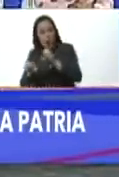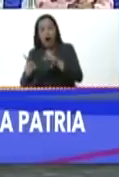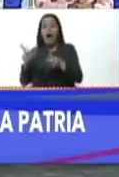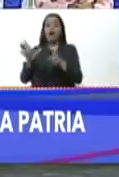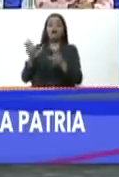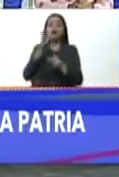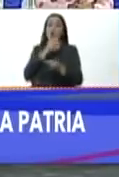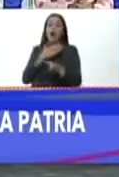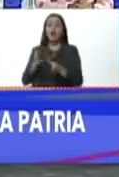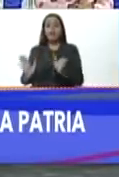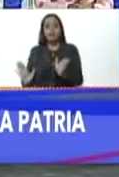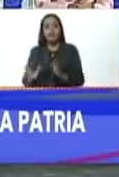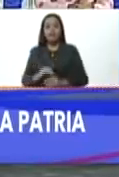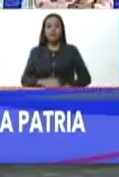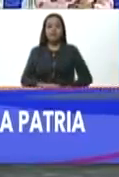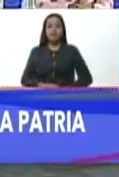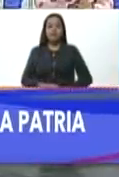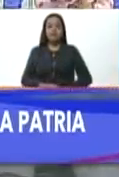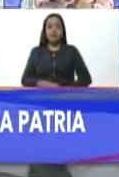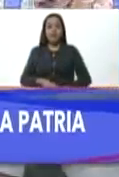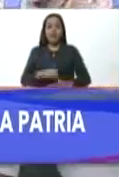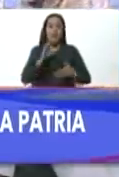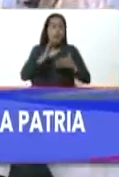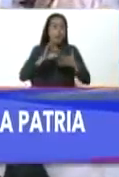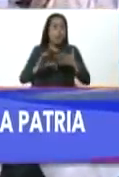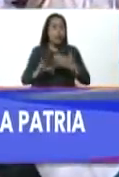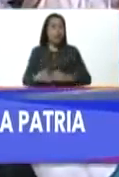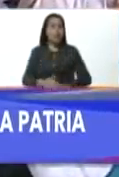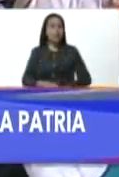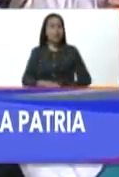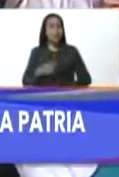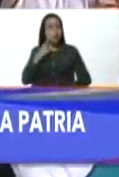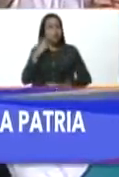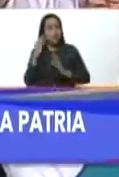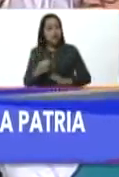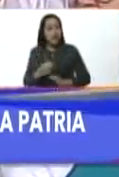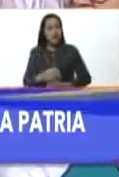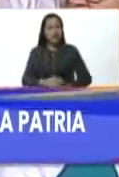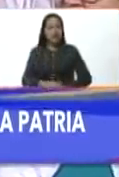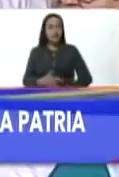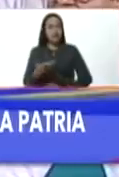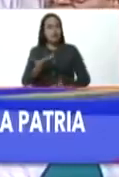característico. De verdad, miren, uno a veces